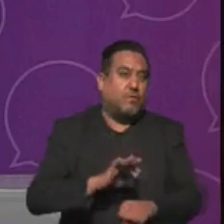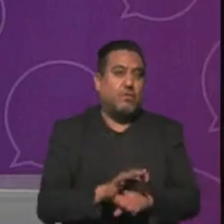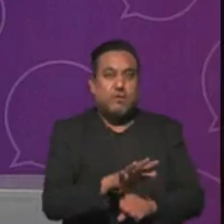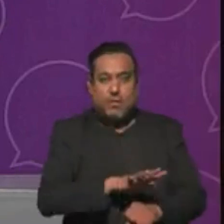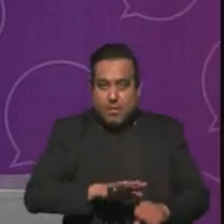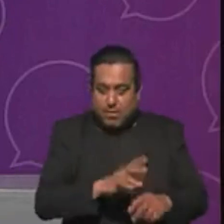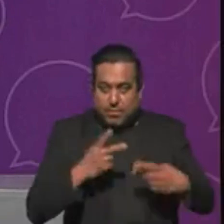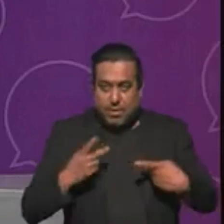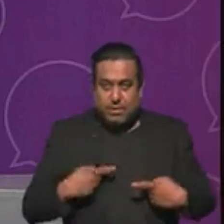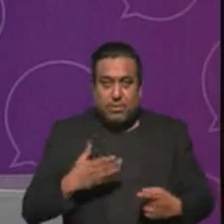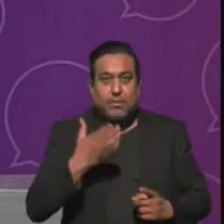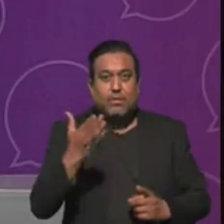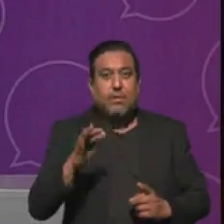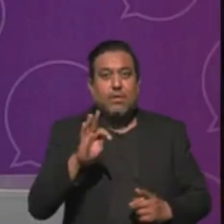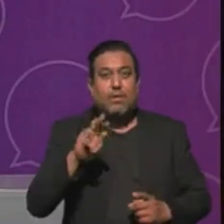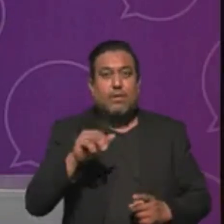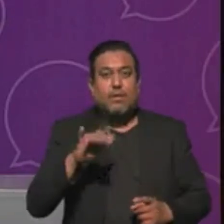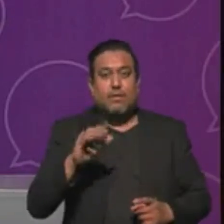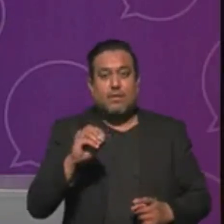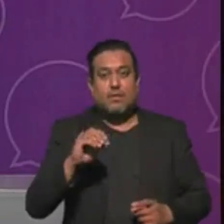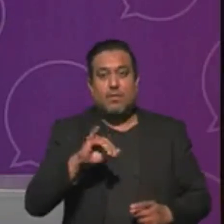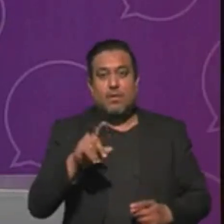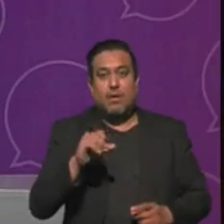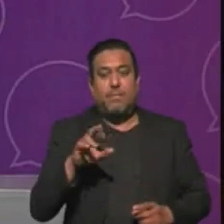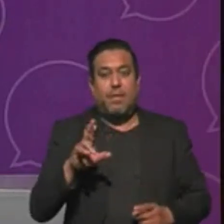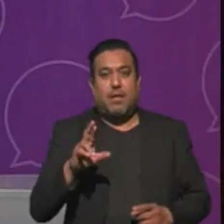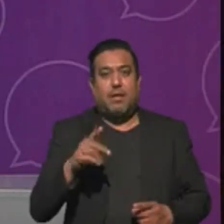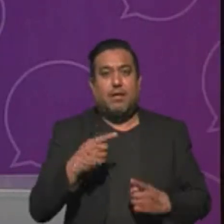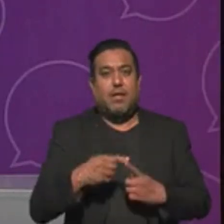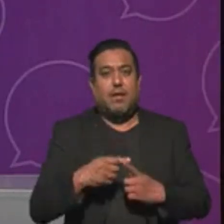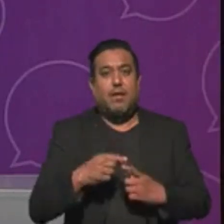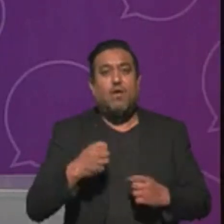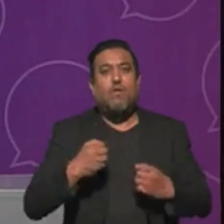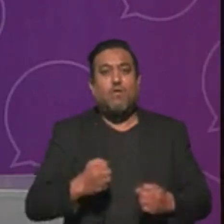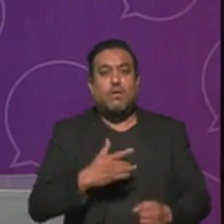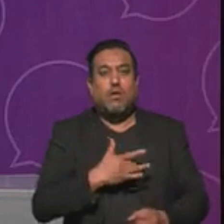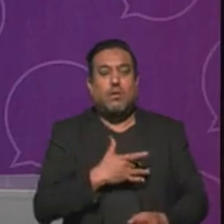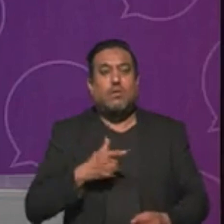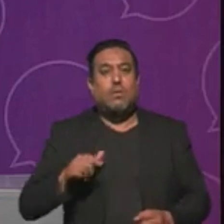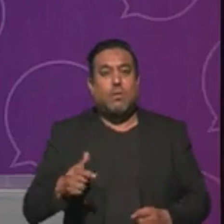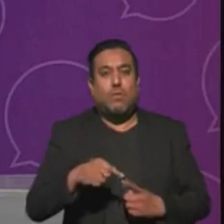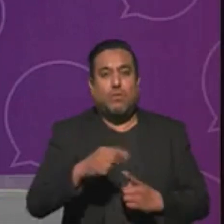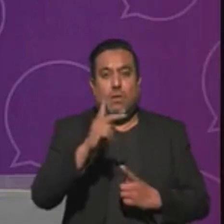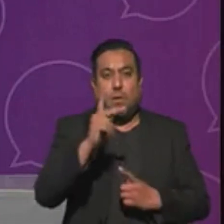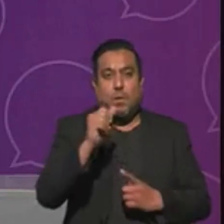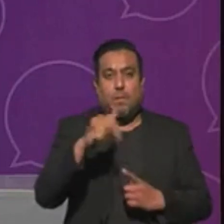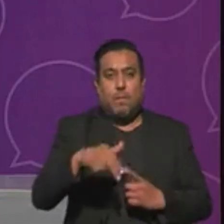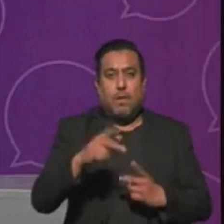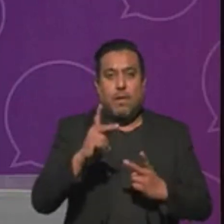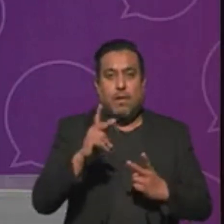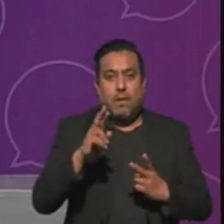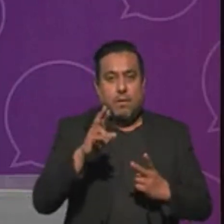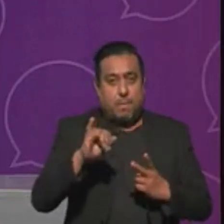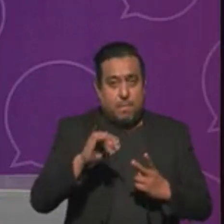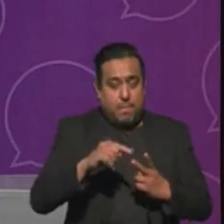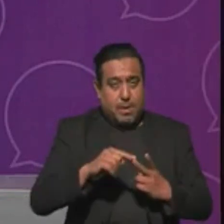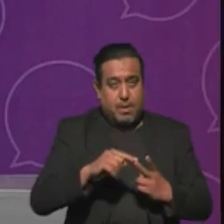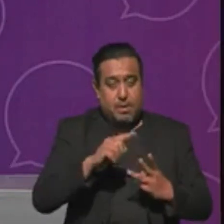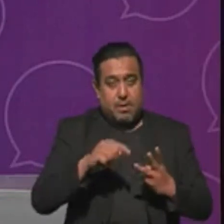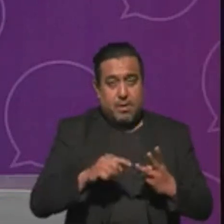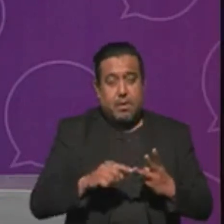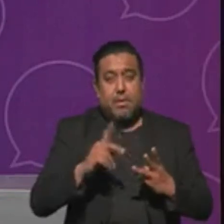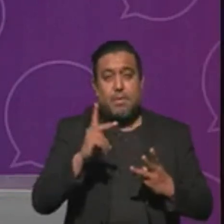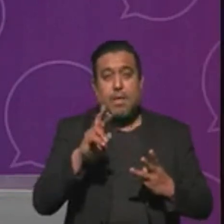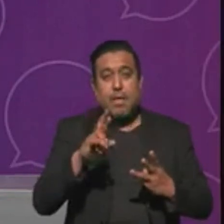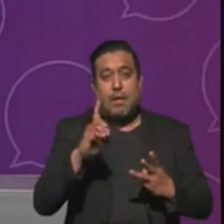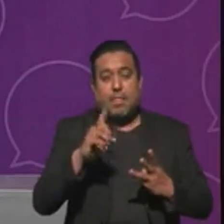respuesta del candidato Francisco Javier Mendoza Márquez de la coalición fuerza y corazón por Guanajuato integrada por los partidos Acción Nacional